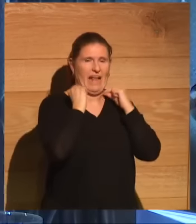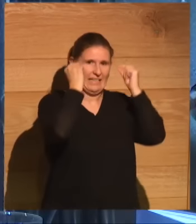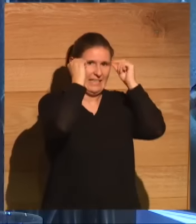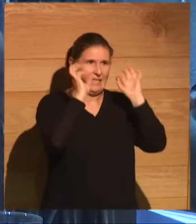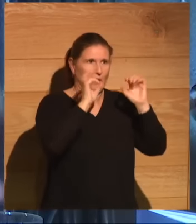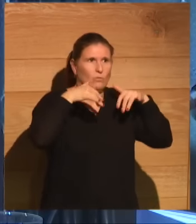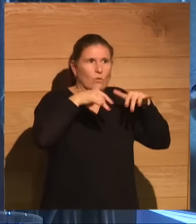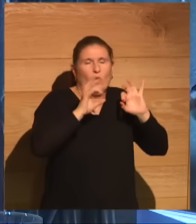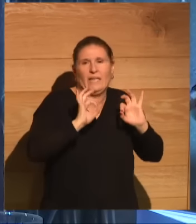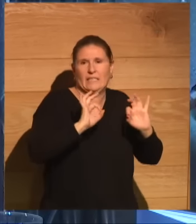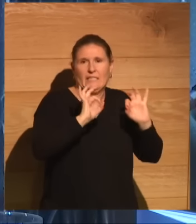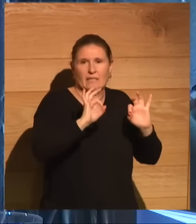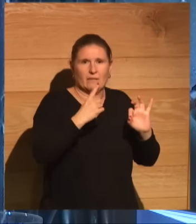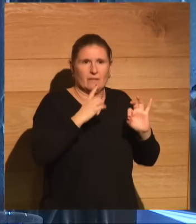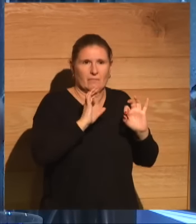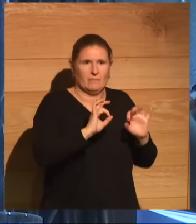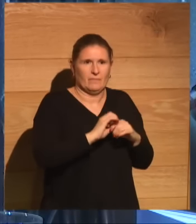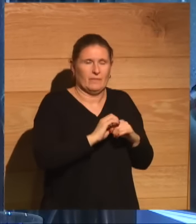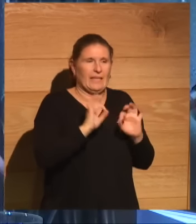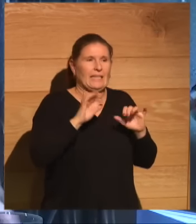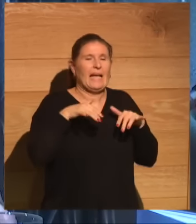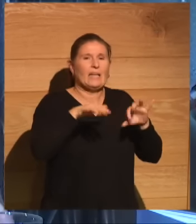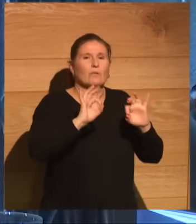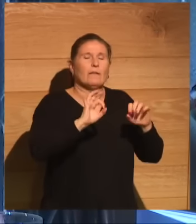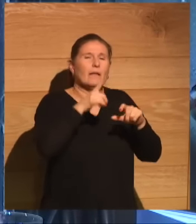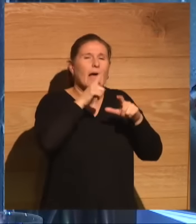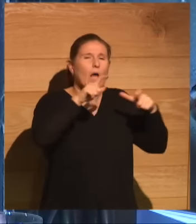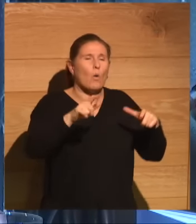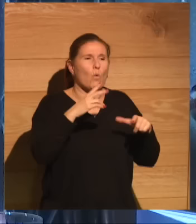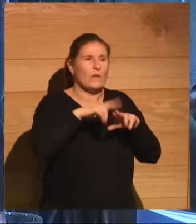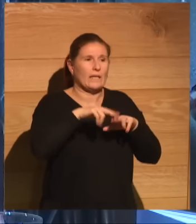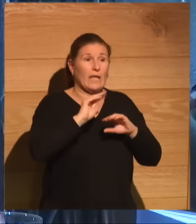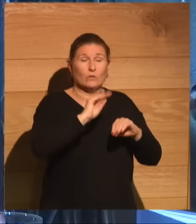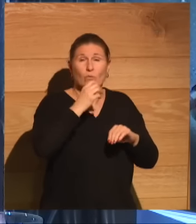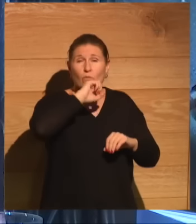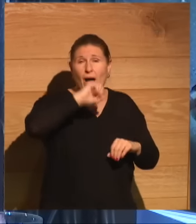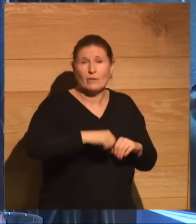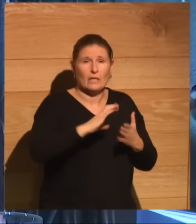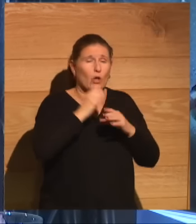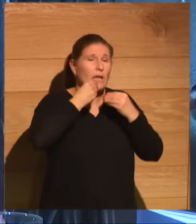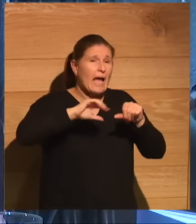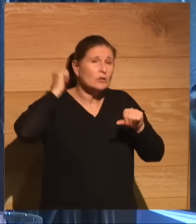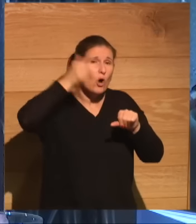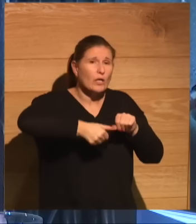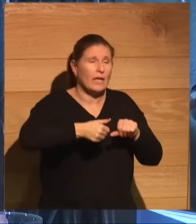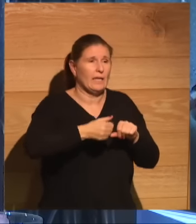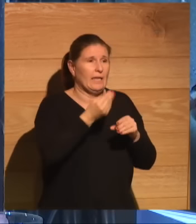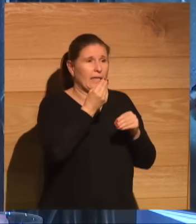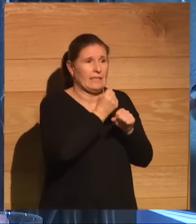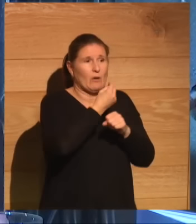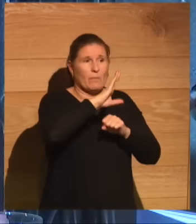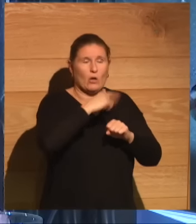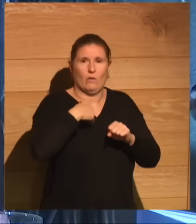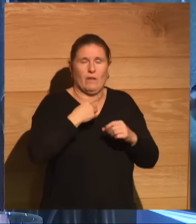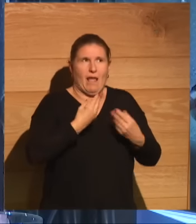que es literalmente el de la criatura de la Laguna Negra. Su favorita de toda la historia. Él decía que el mejor trabajo que uno podía tener en la